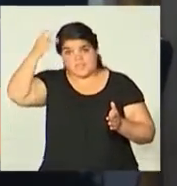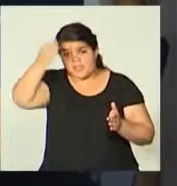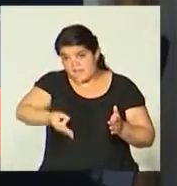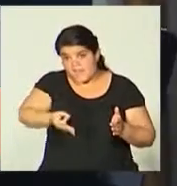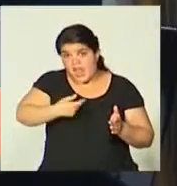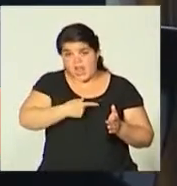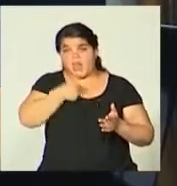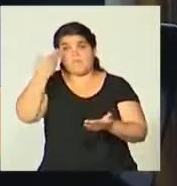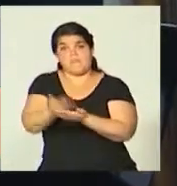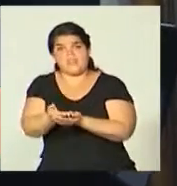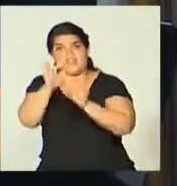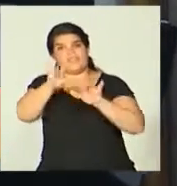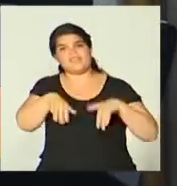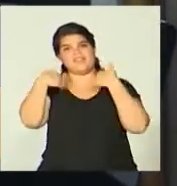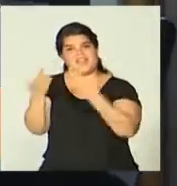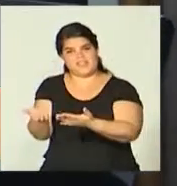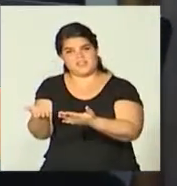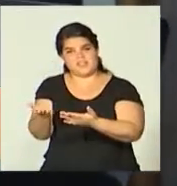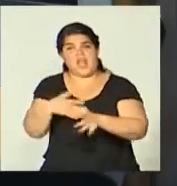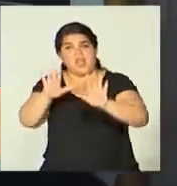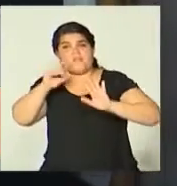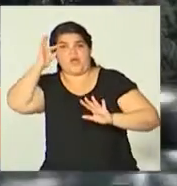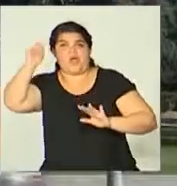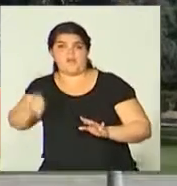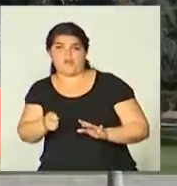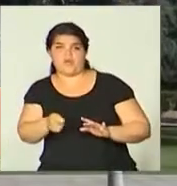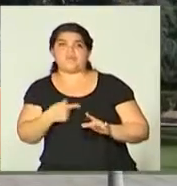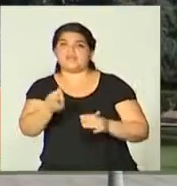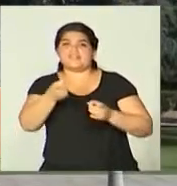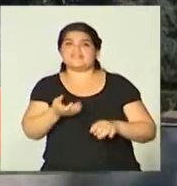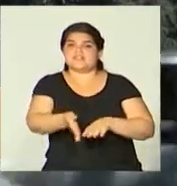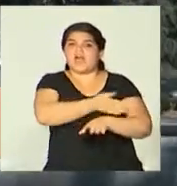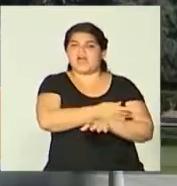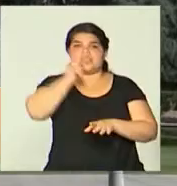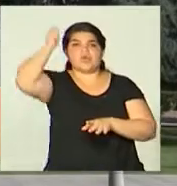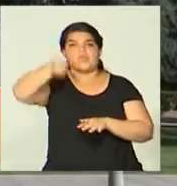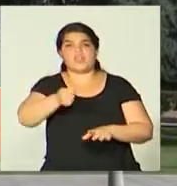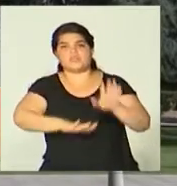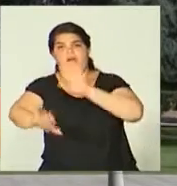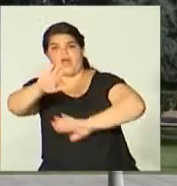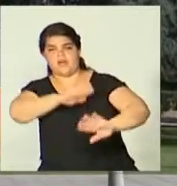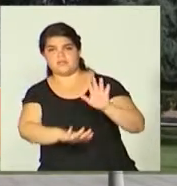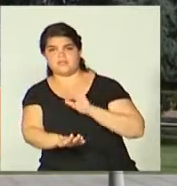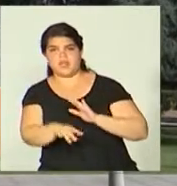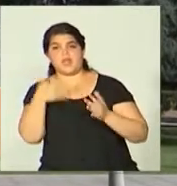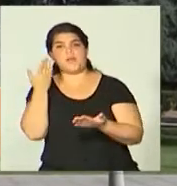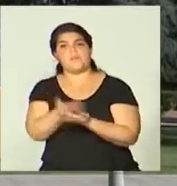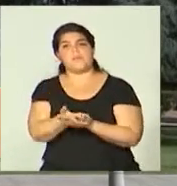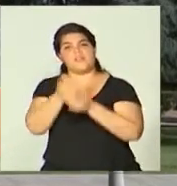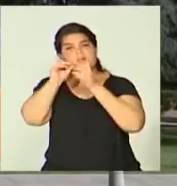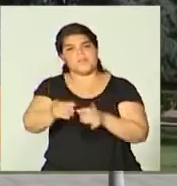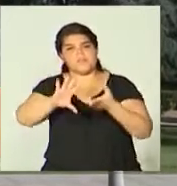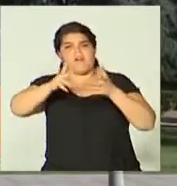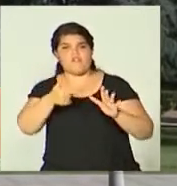pero entiendo que podrían hacerlo, pero que tienen que hacer un juicio nuevo y pedir que se le aplique el mismo fallo